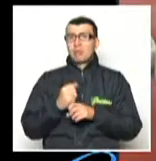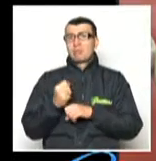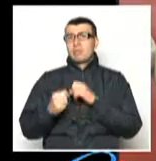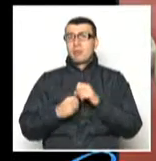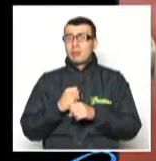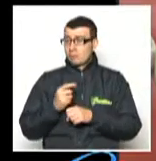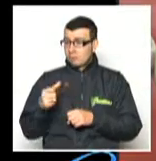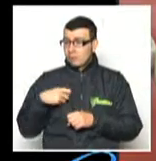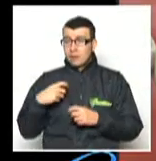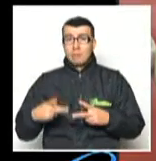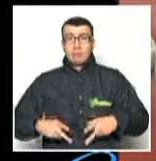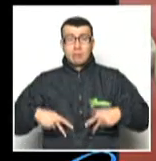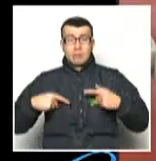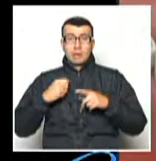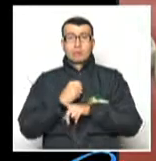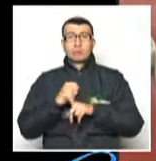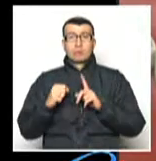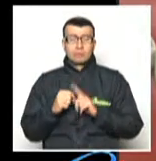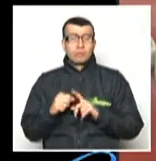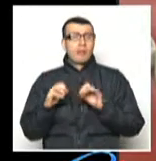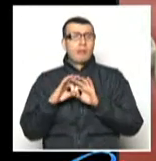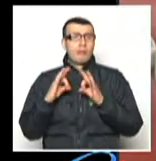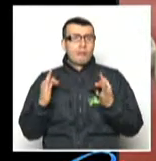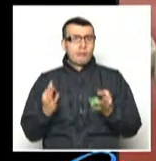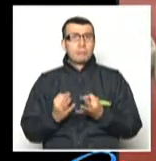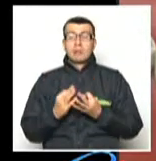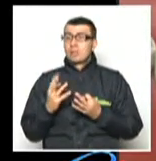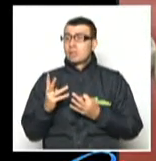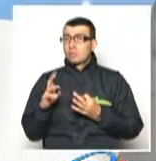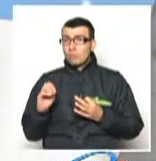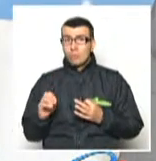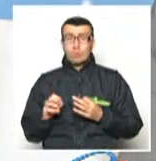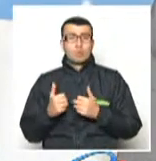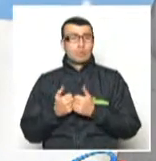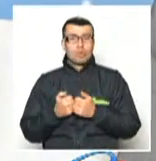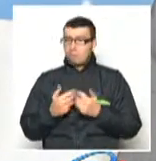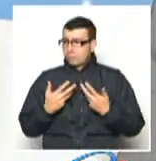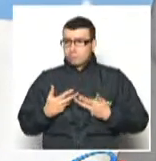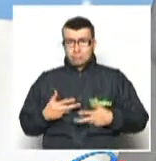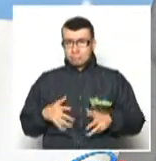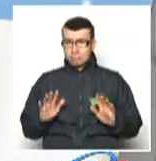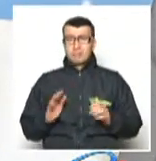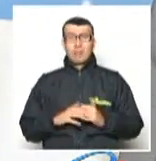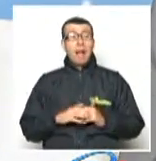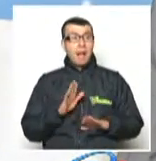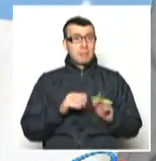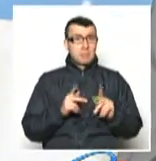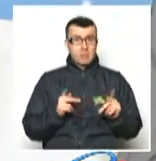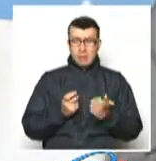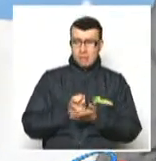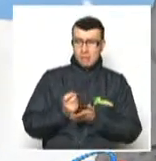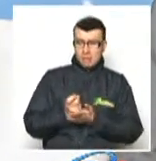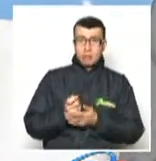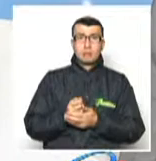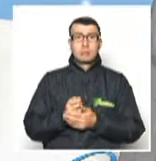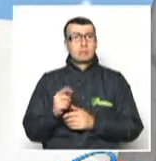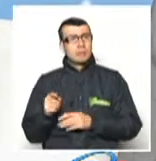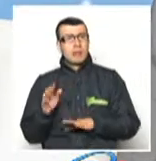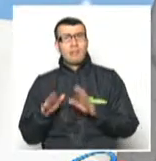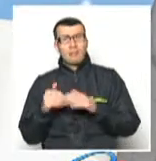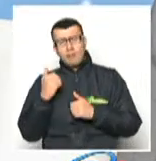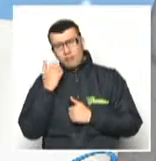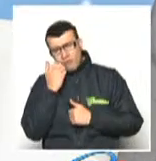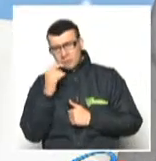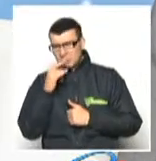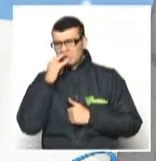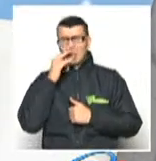vida social, que tiene, me imagino, su familia, su esposo, su novio, lo que sea, y a veces los olores que sueltan estas enfermedades